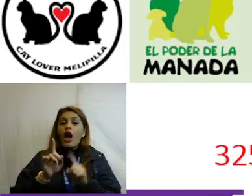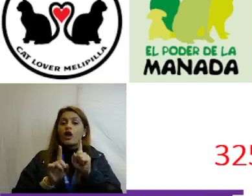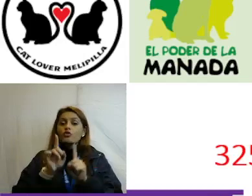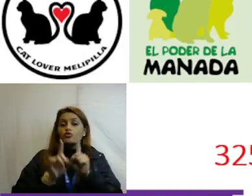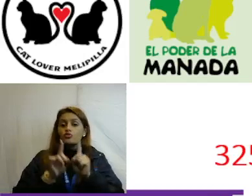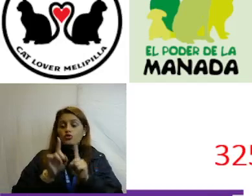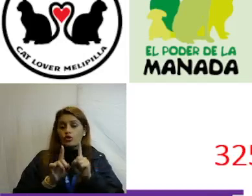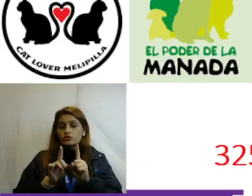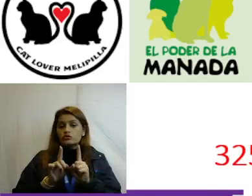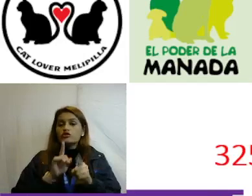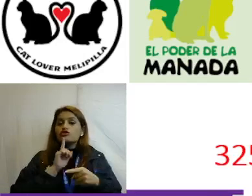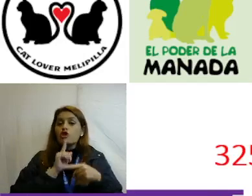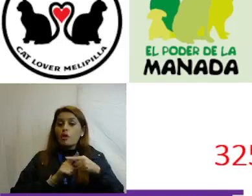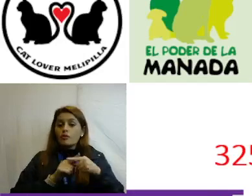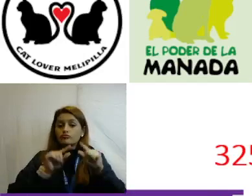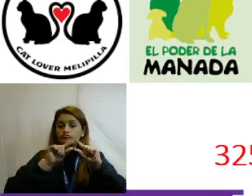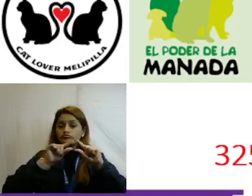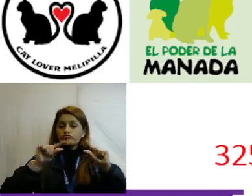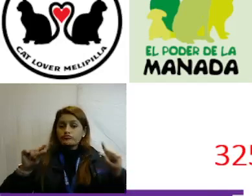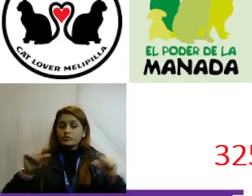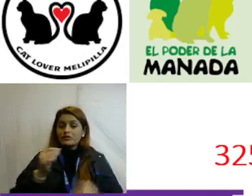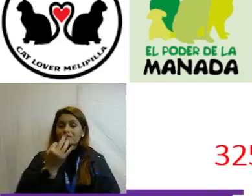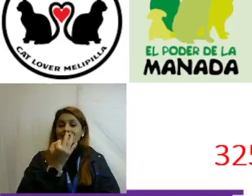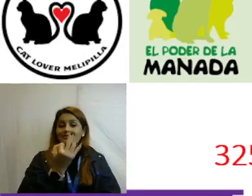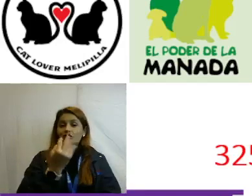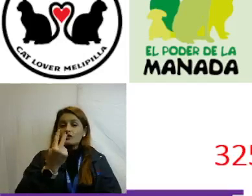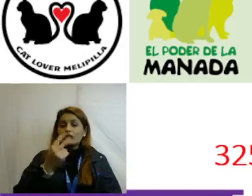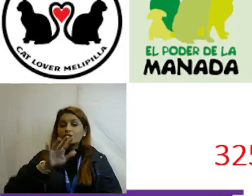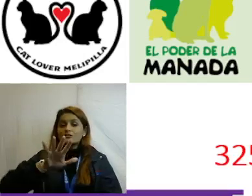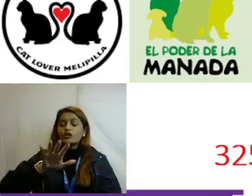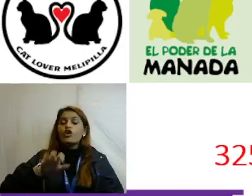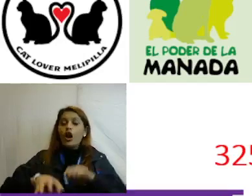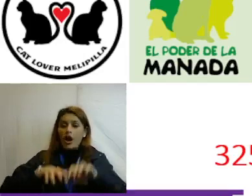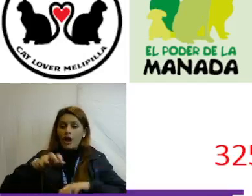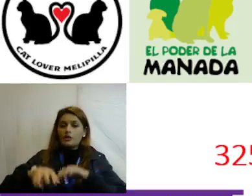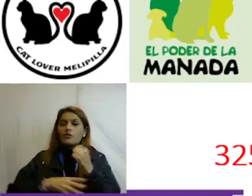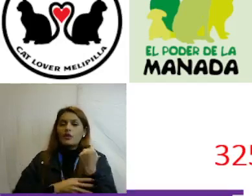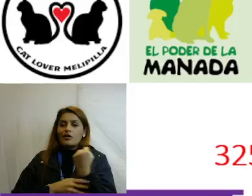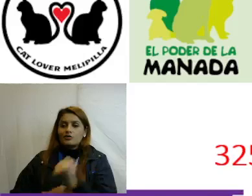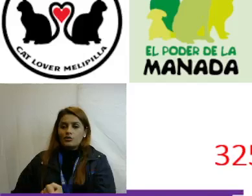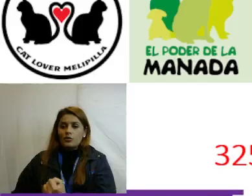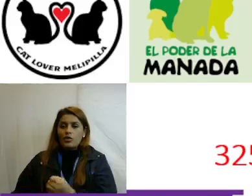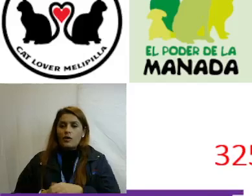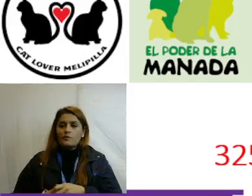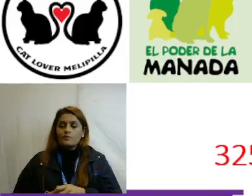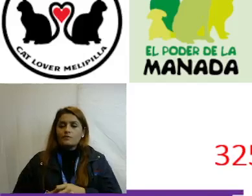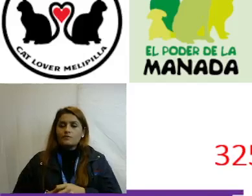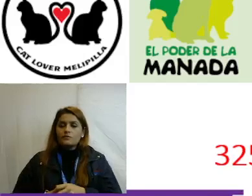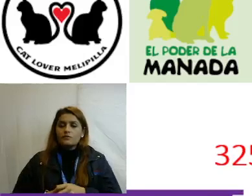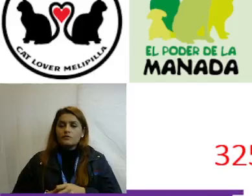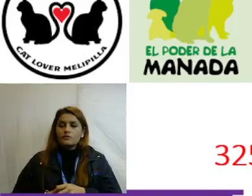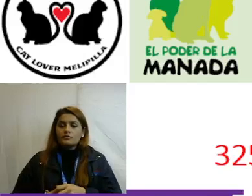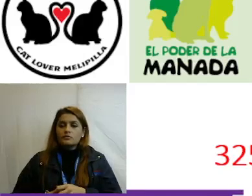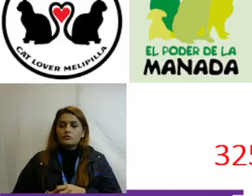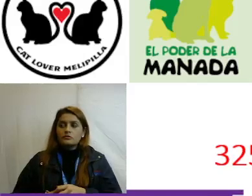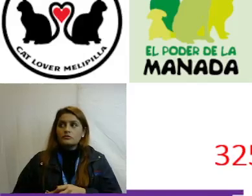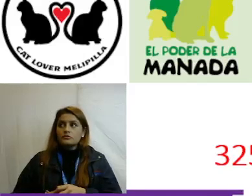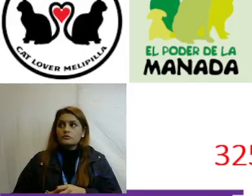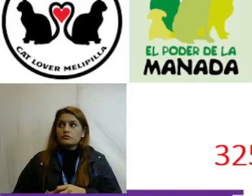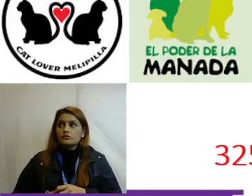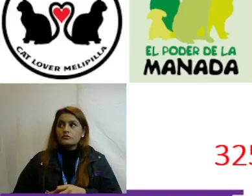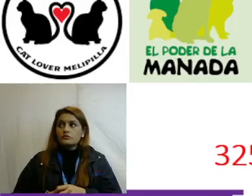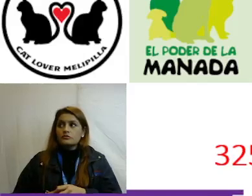ellos. Y hasta la fecha hemos entregado 325 animales esterilizados a estas organizaciones. Entre estas,